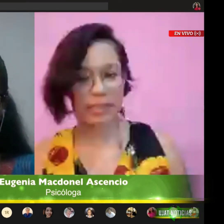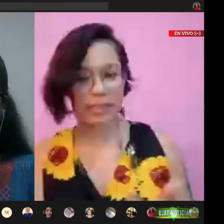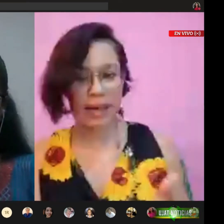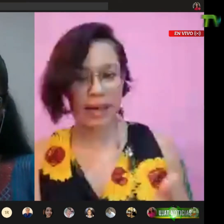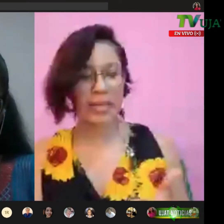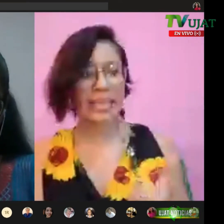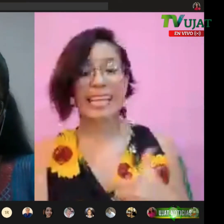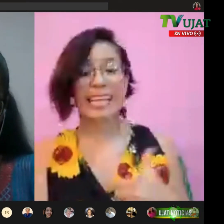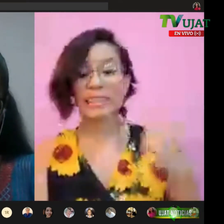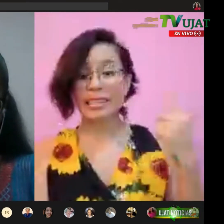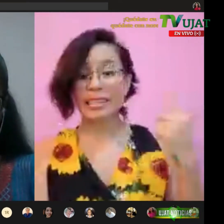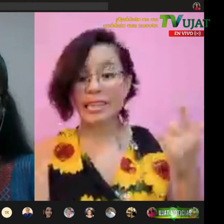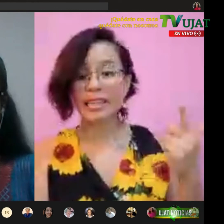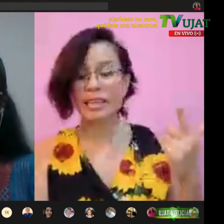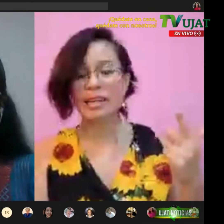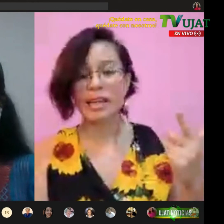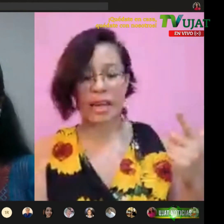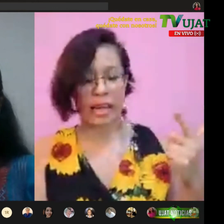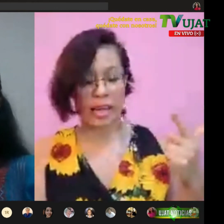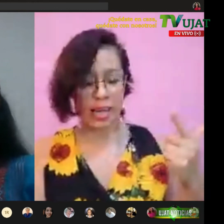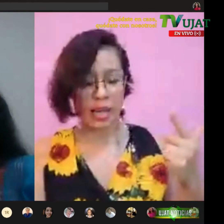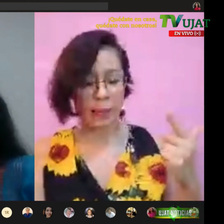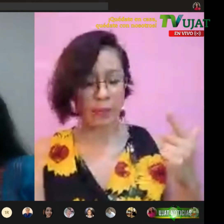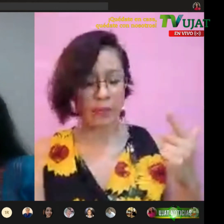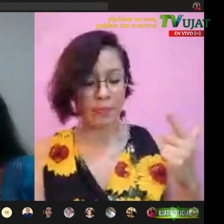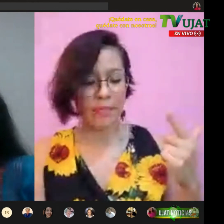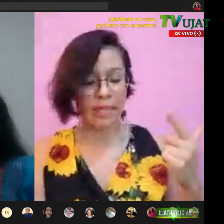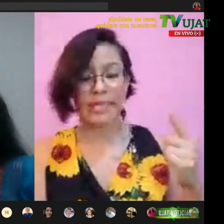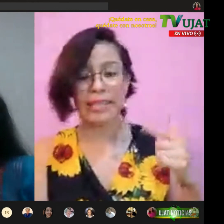la capacidad y